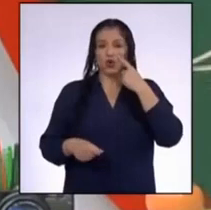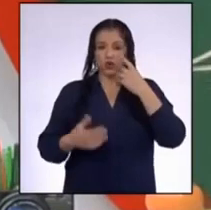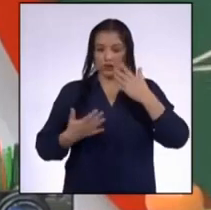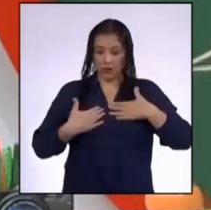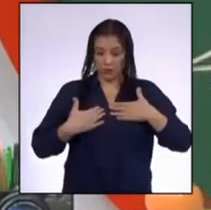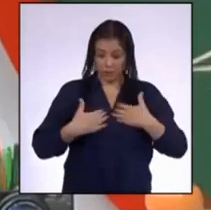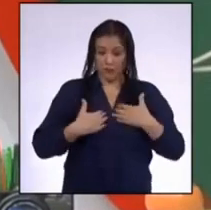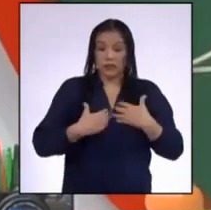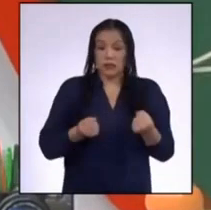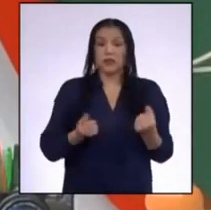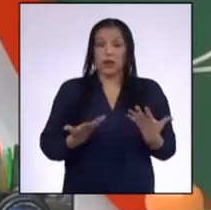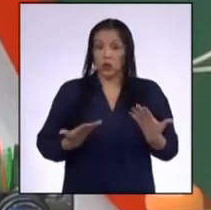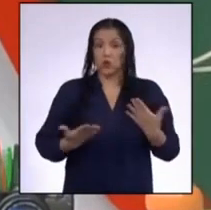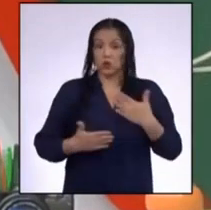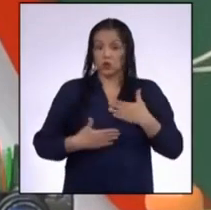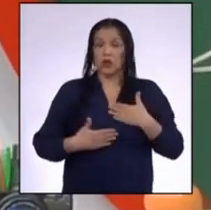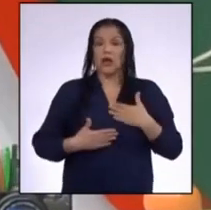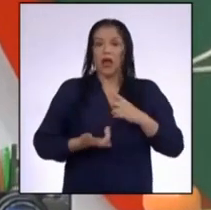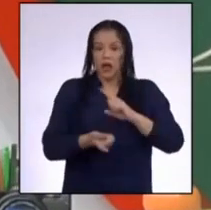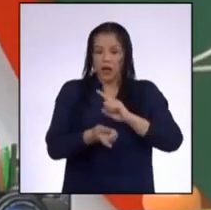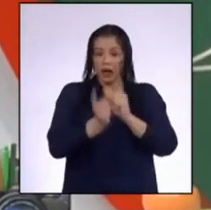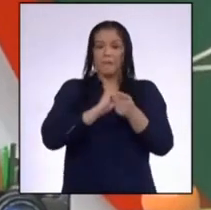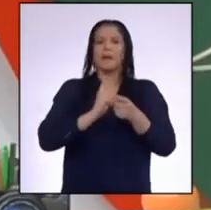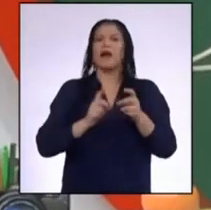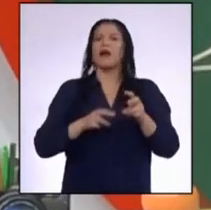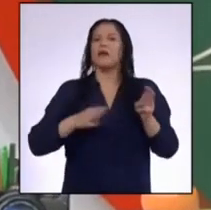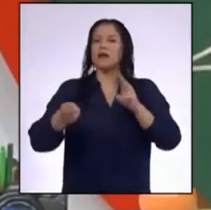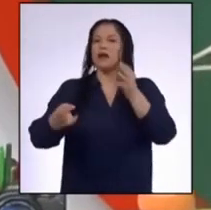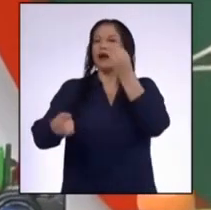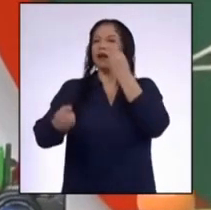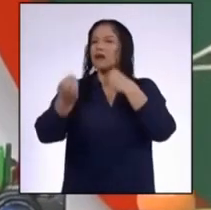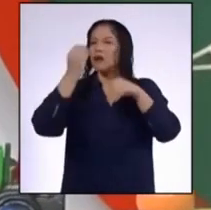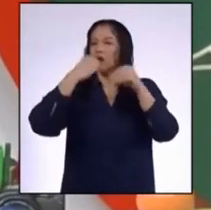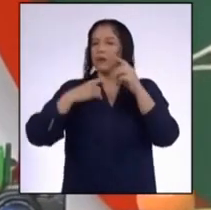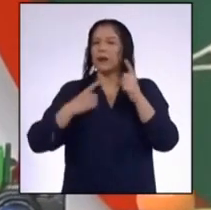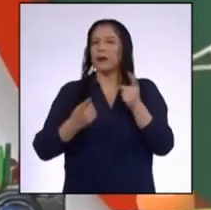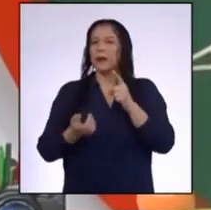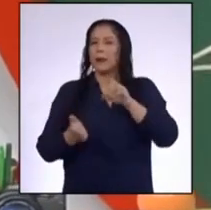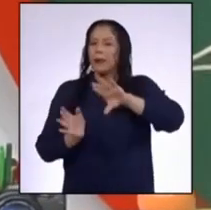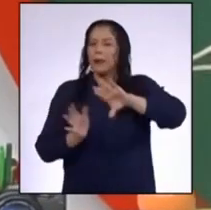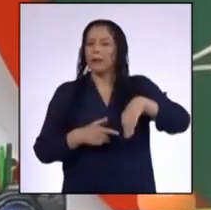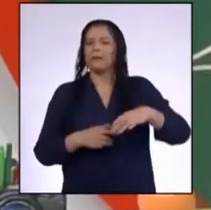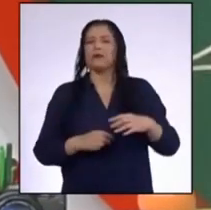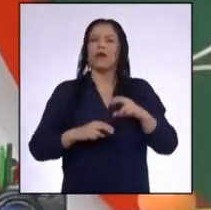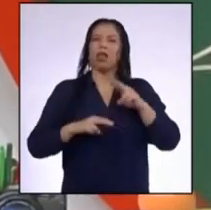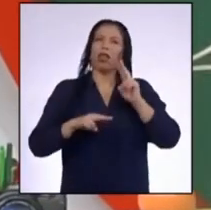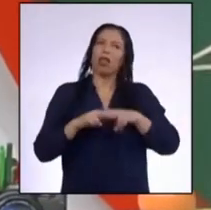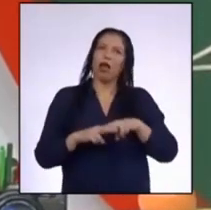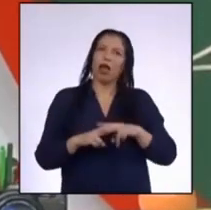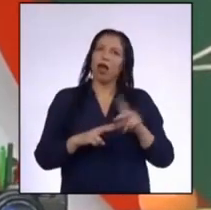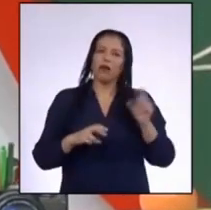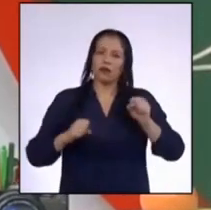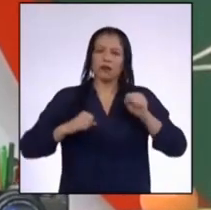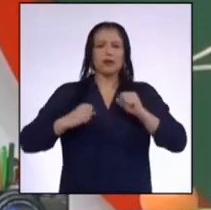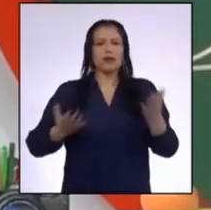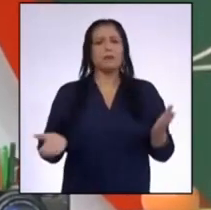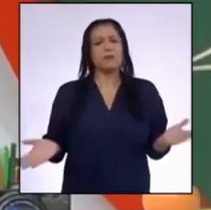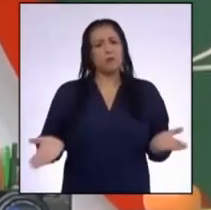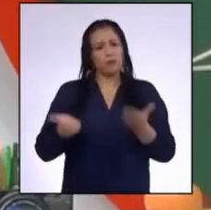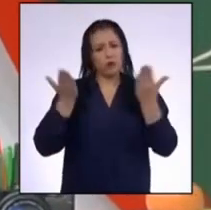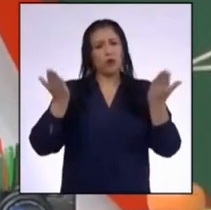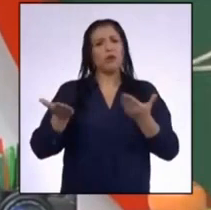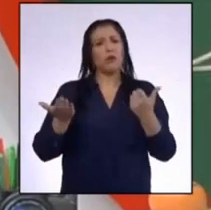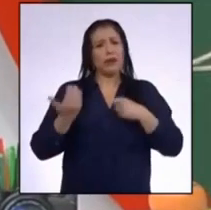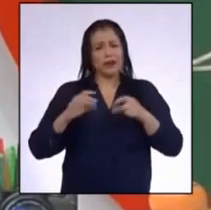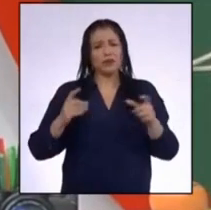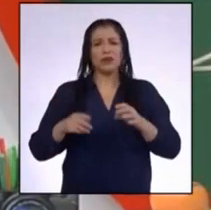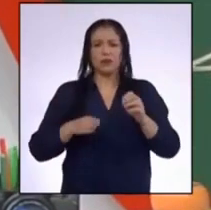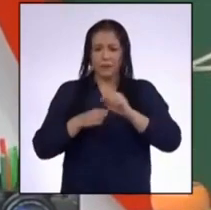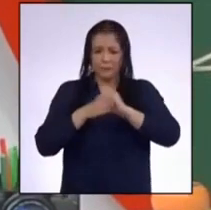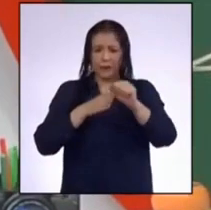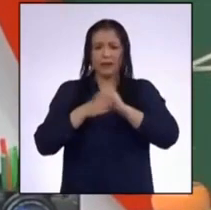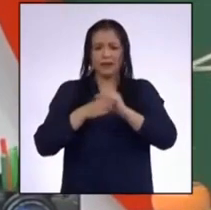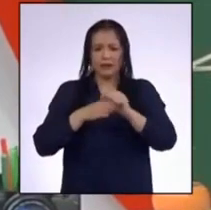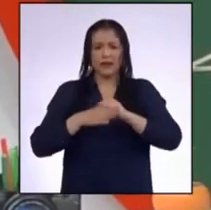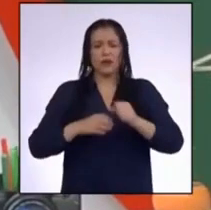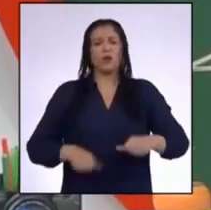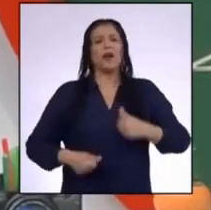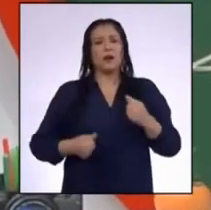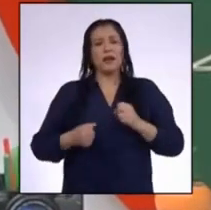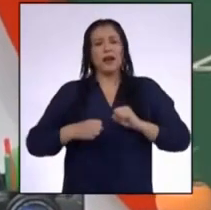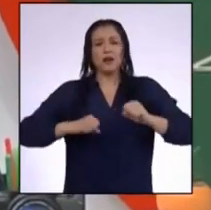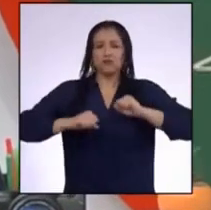de salud, cambiar nuestros hábitos alimenticios, dejar de lado el sedentarismo y promover acciones que permitan practicar una vida